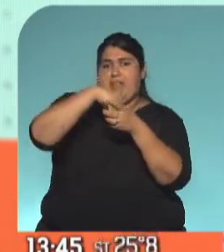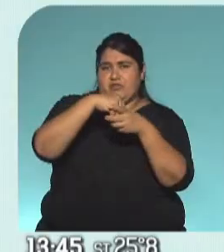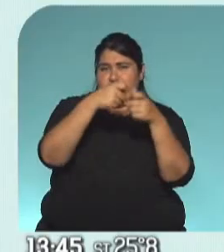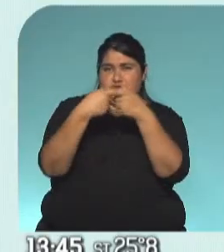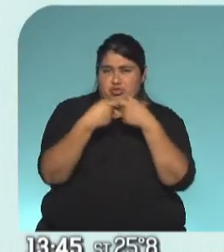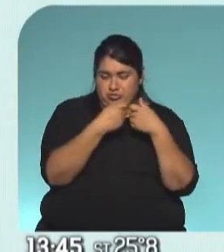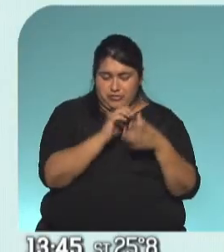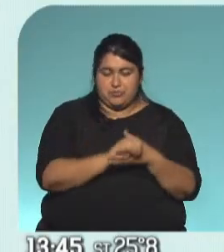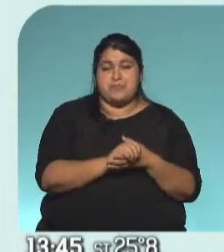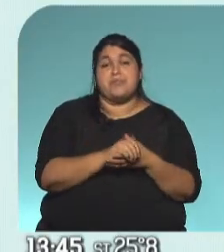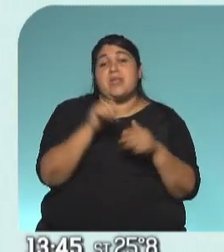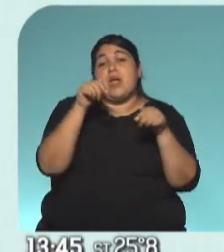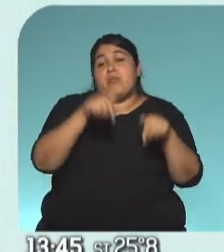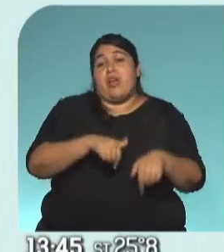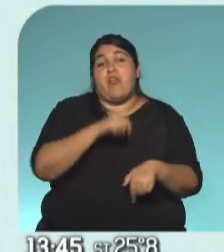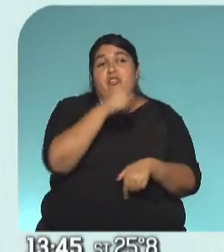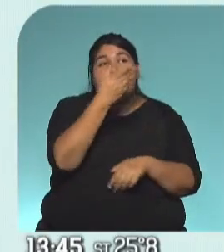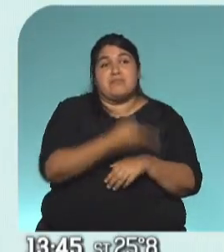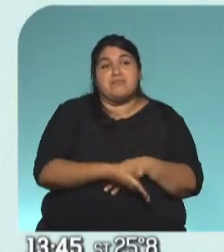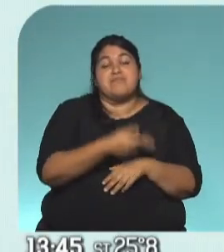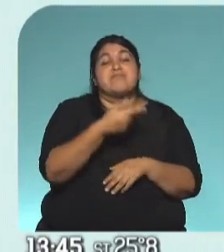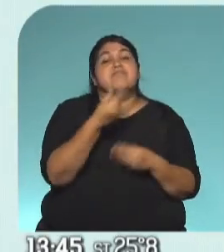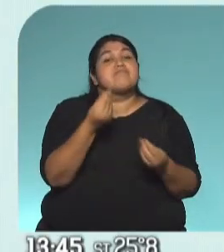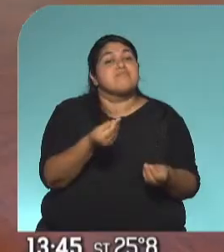Bien, parece que ahora Rulo, que es economista, nos va a decir...